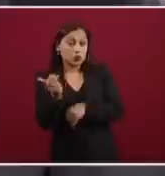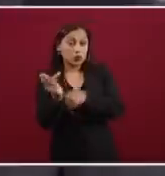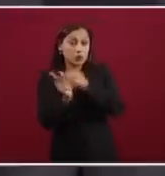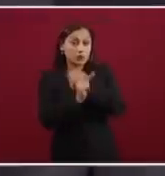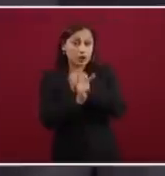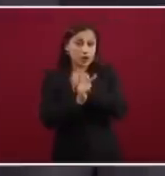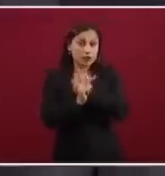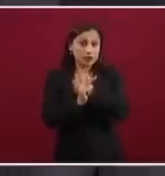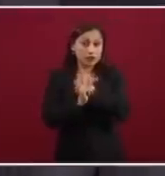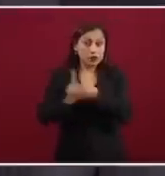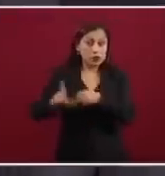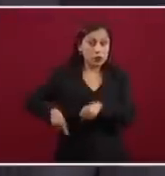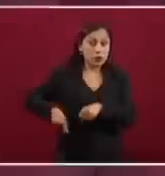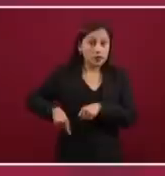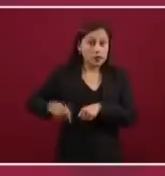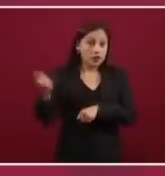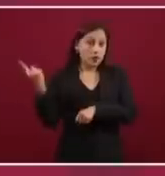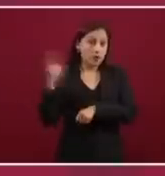otros gobiernos,